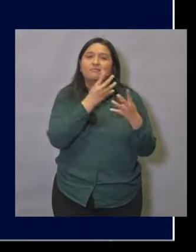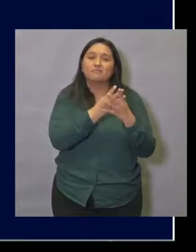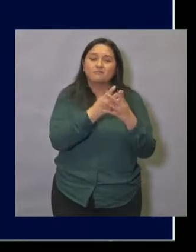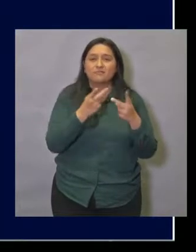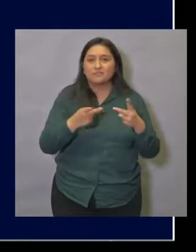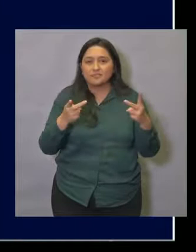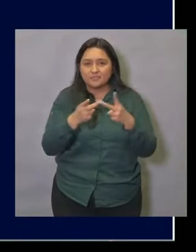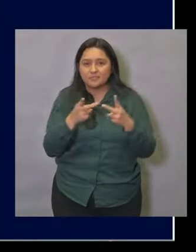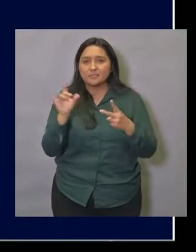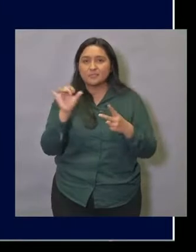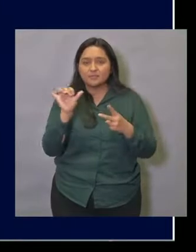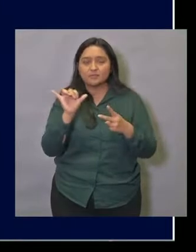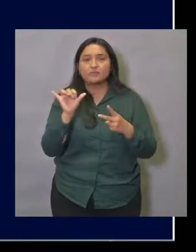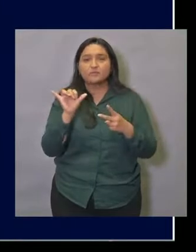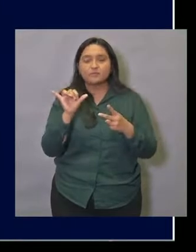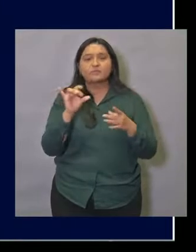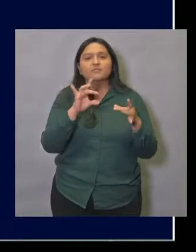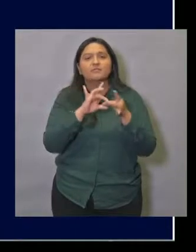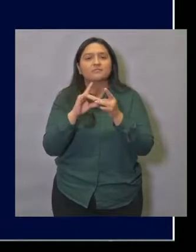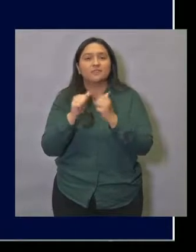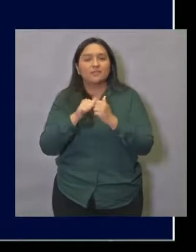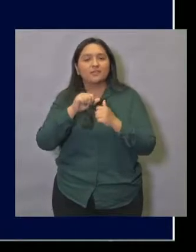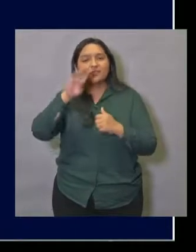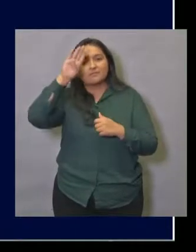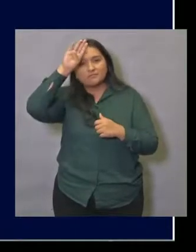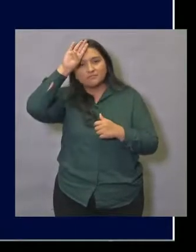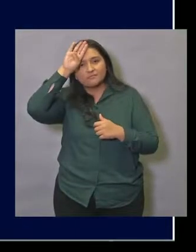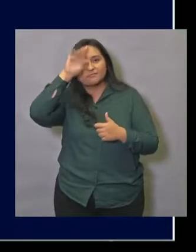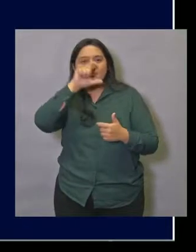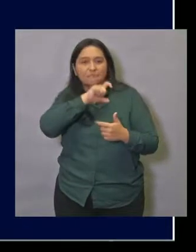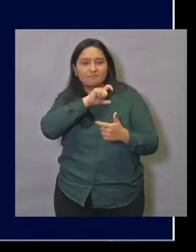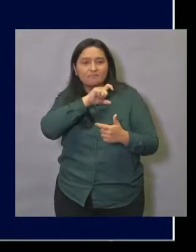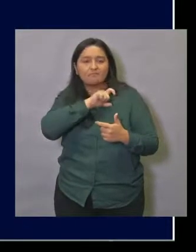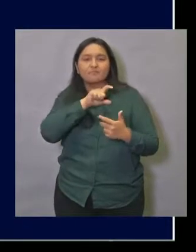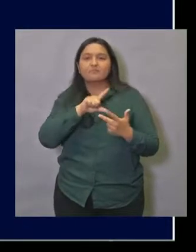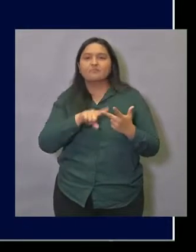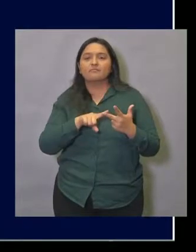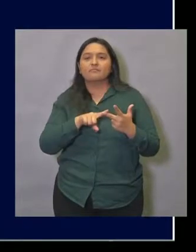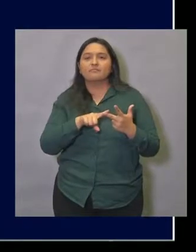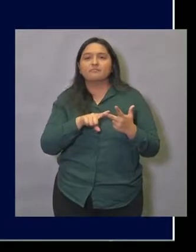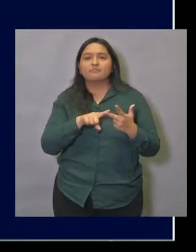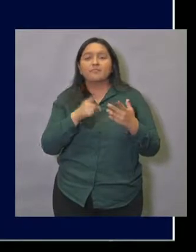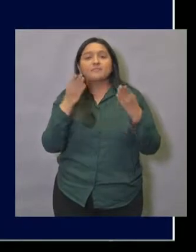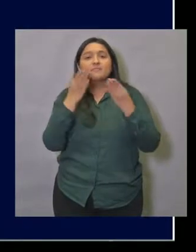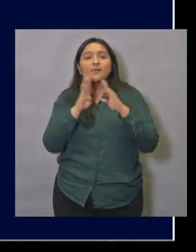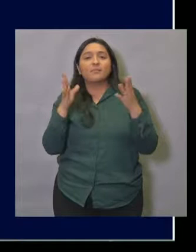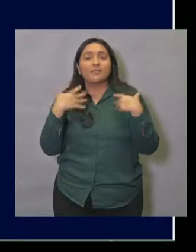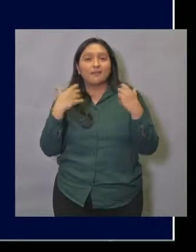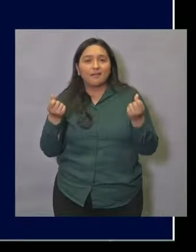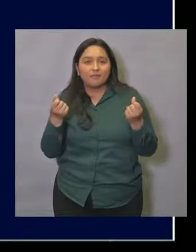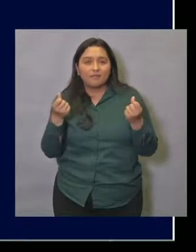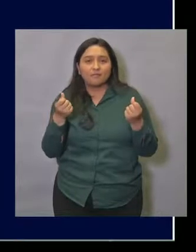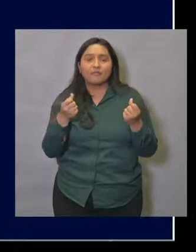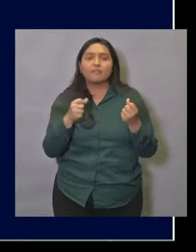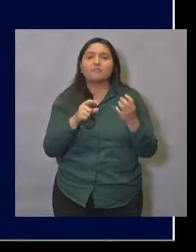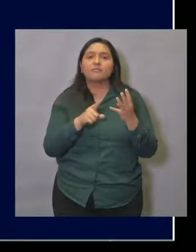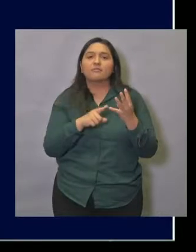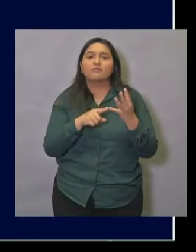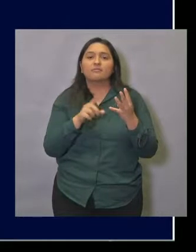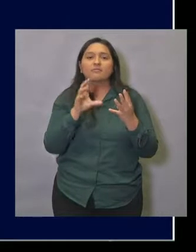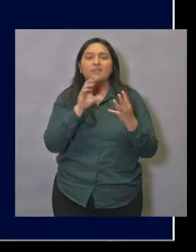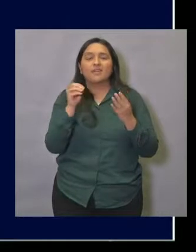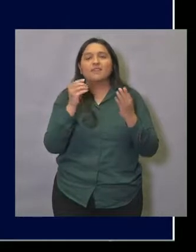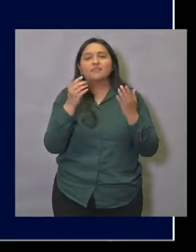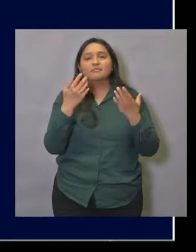asociaron con los departamentos de bomberos, departamentos de policía, el Departamento de Salud Pública y el Departamento de Servicios de Salud